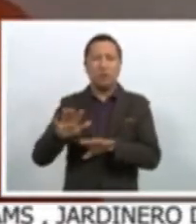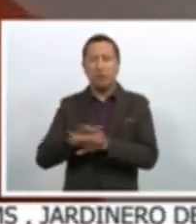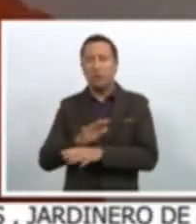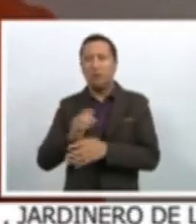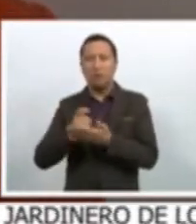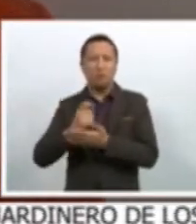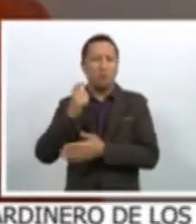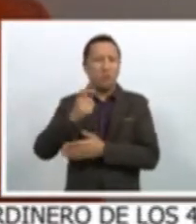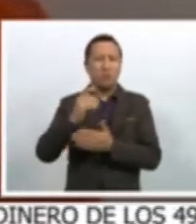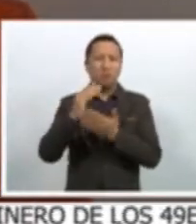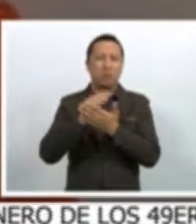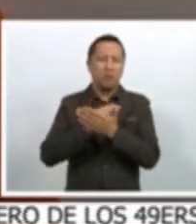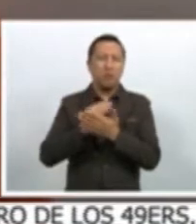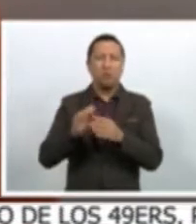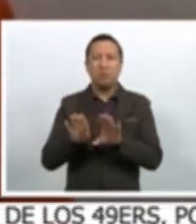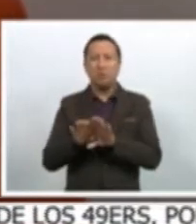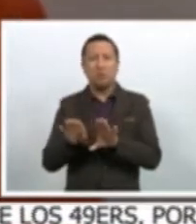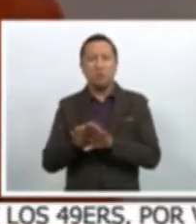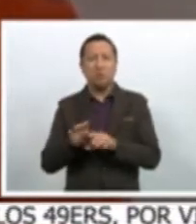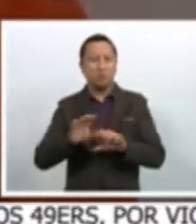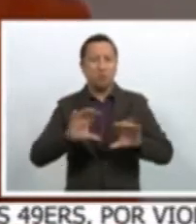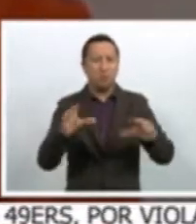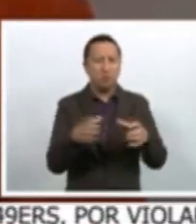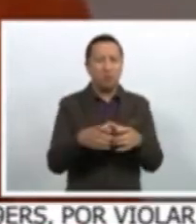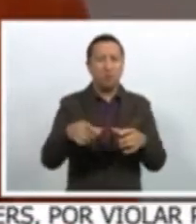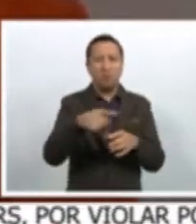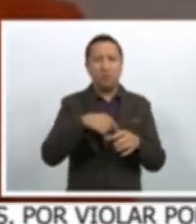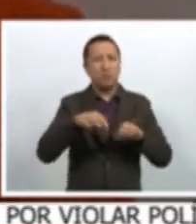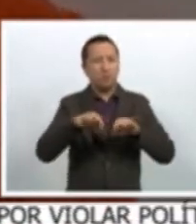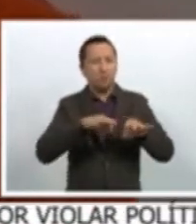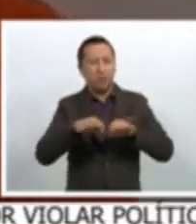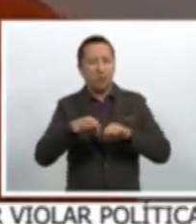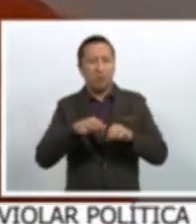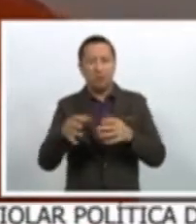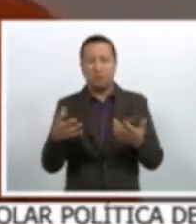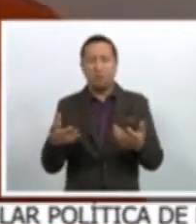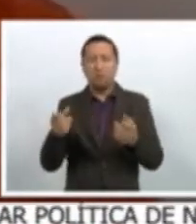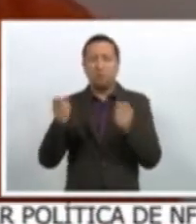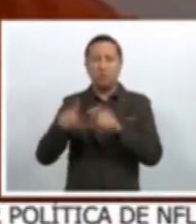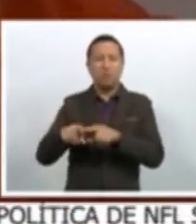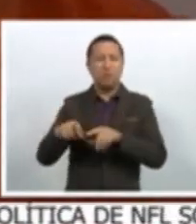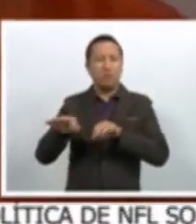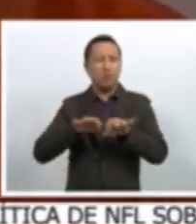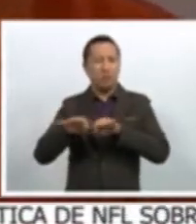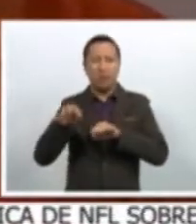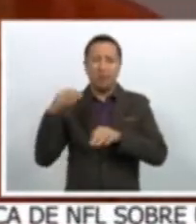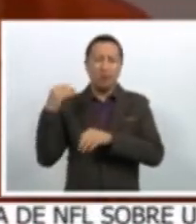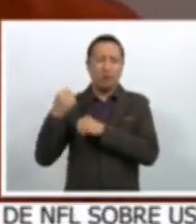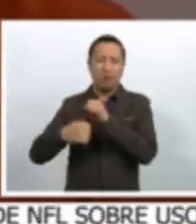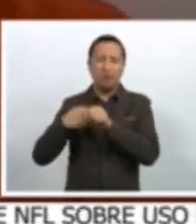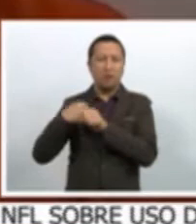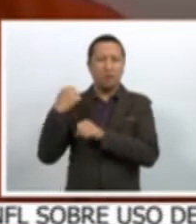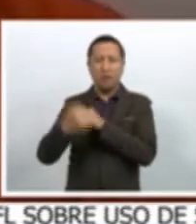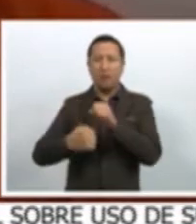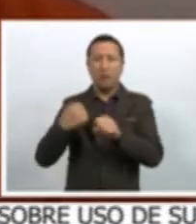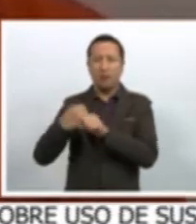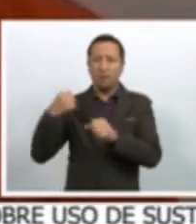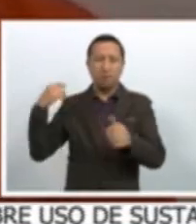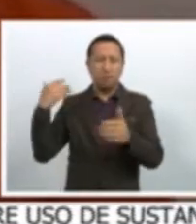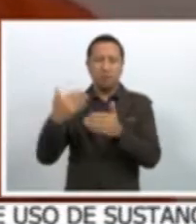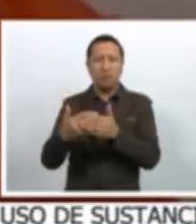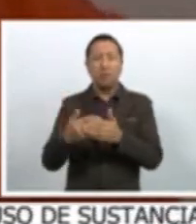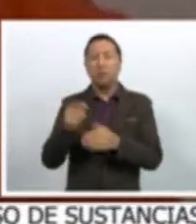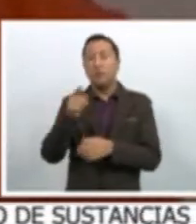por los trabajadores, que son parte de sus beneficios y desde hace muchos años, con esta situación y esta conciencia, yo creo que hasta la parte